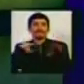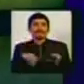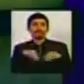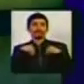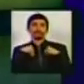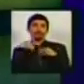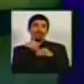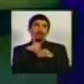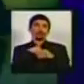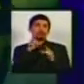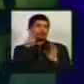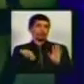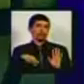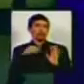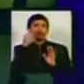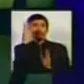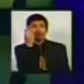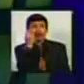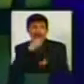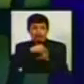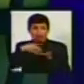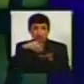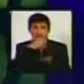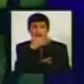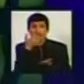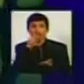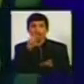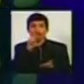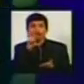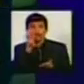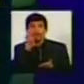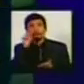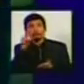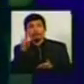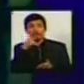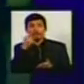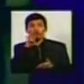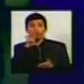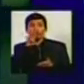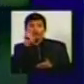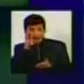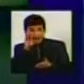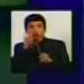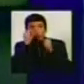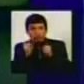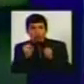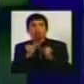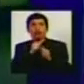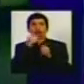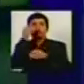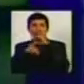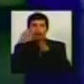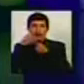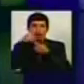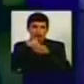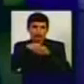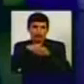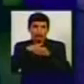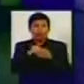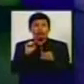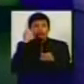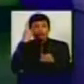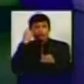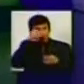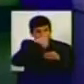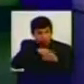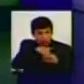abstención votantes habilitados 13 millones 573.143 era nuestro universo electoral abstención de la